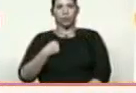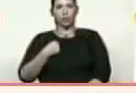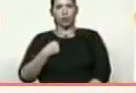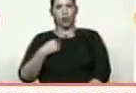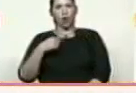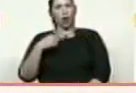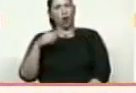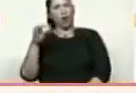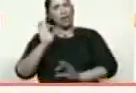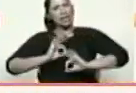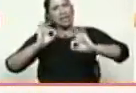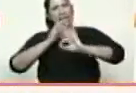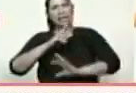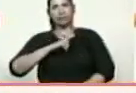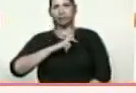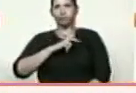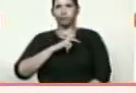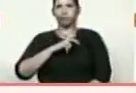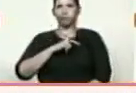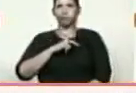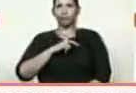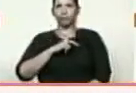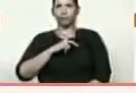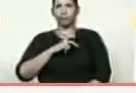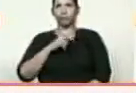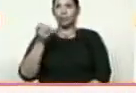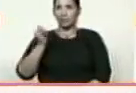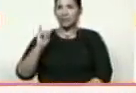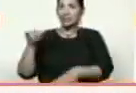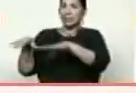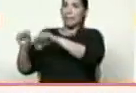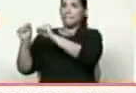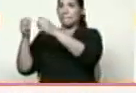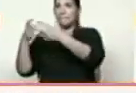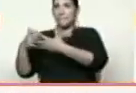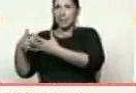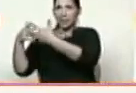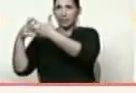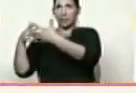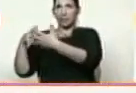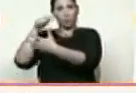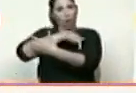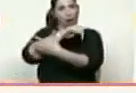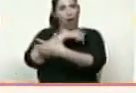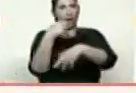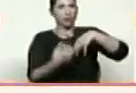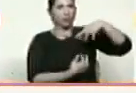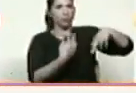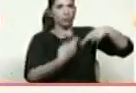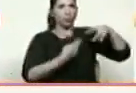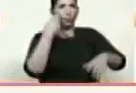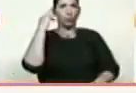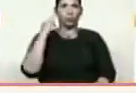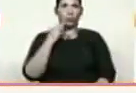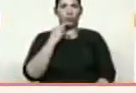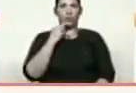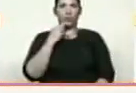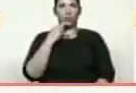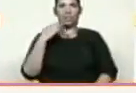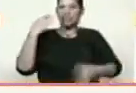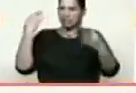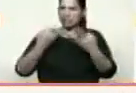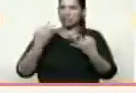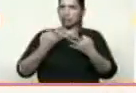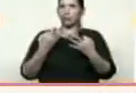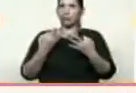lo dijo en su momento. Mientras exista el imperialismo, esta revolución bolivariana estará en peligro,